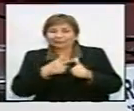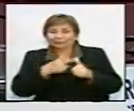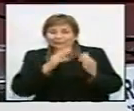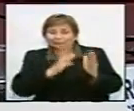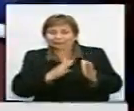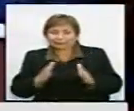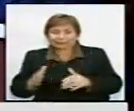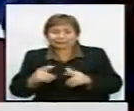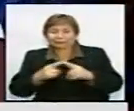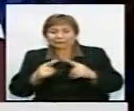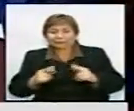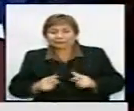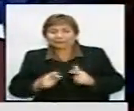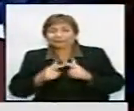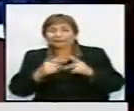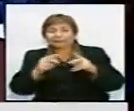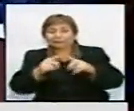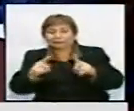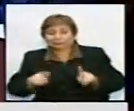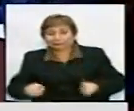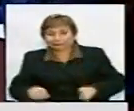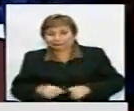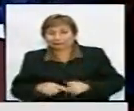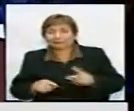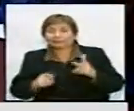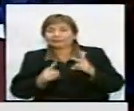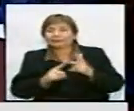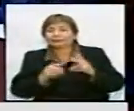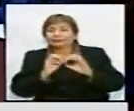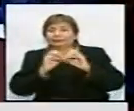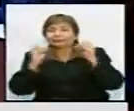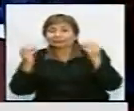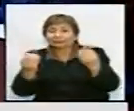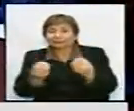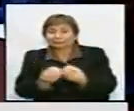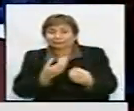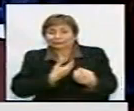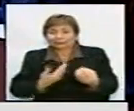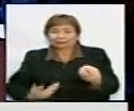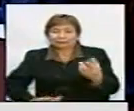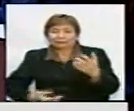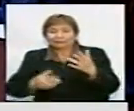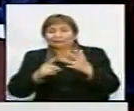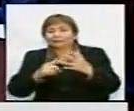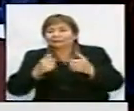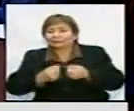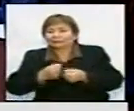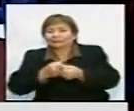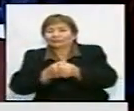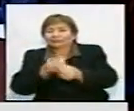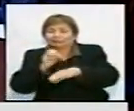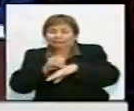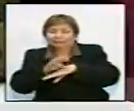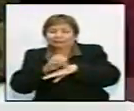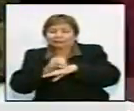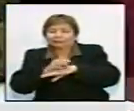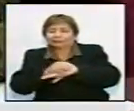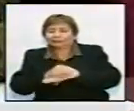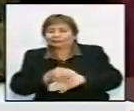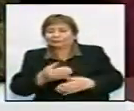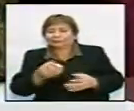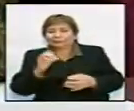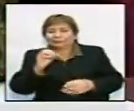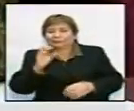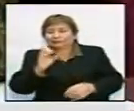ordenamiento territorial, demarcación territorial, modernización de la gestión del Estado y seguimiento a las recomendaciones de